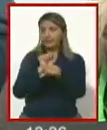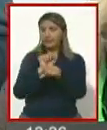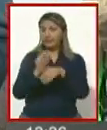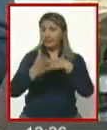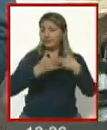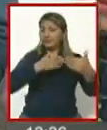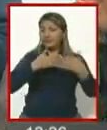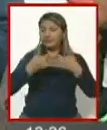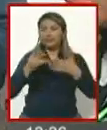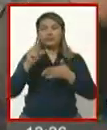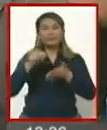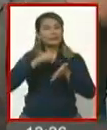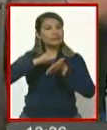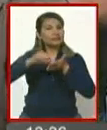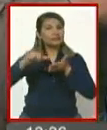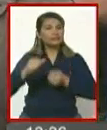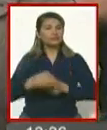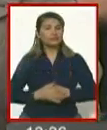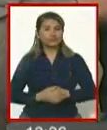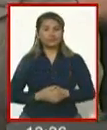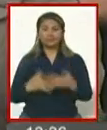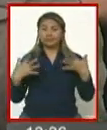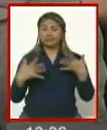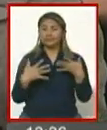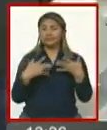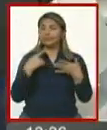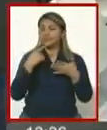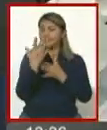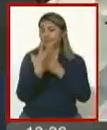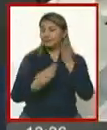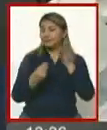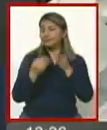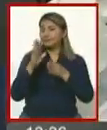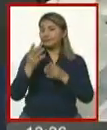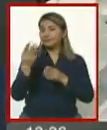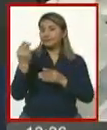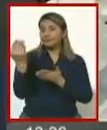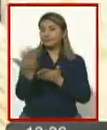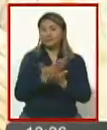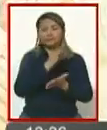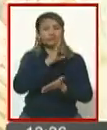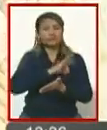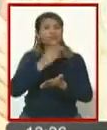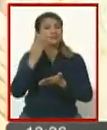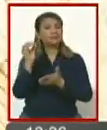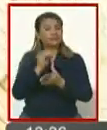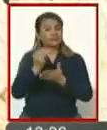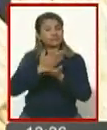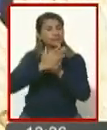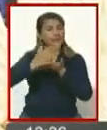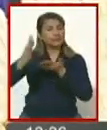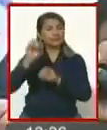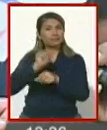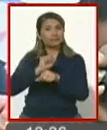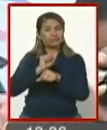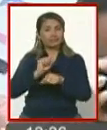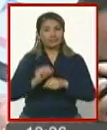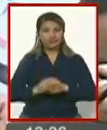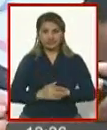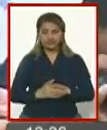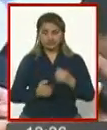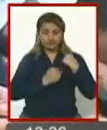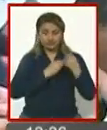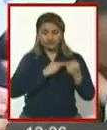a pesar de que no se les ha cancelado, por temor a que les descuenten en su sueldo o sean despedidos de su fuente laboral. Los